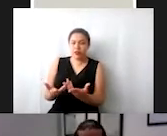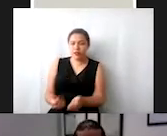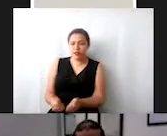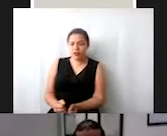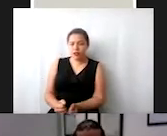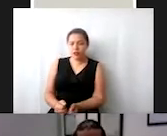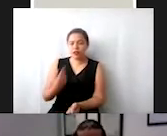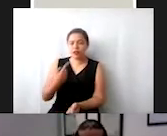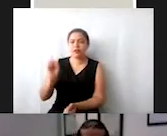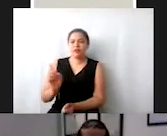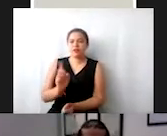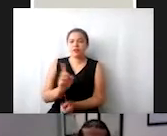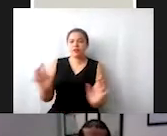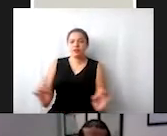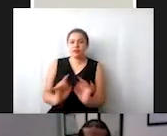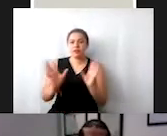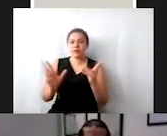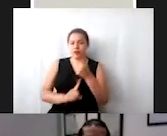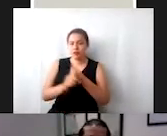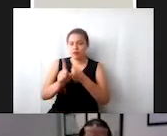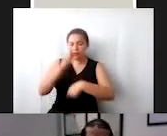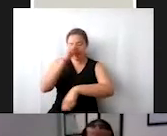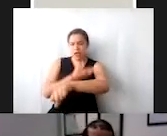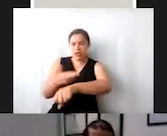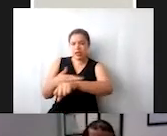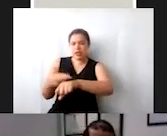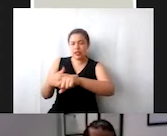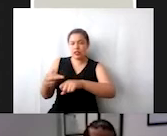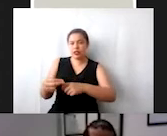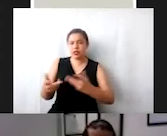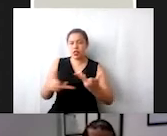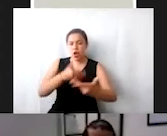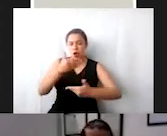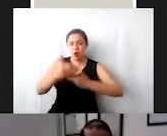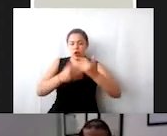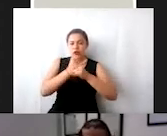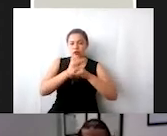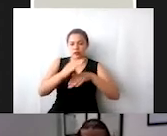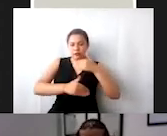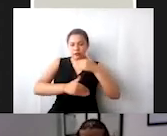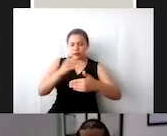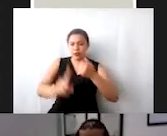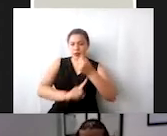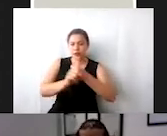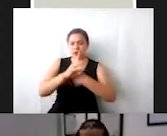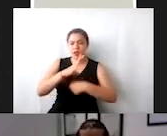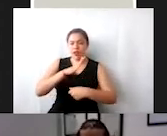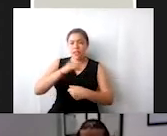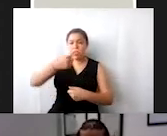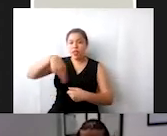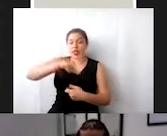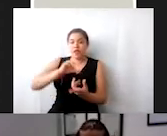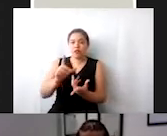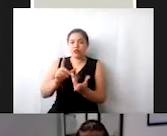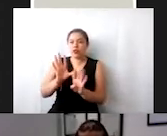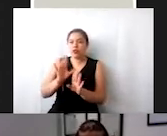resulta que por problemas de registro o de procesamiento de información, en realidad no están en incumplimiento,